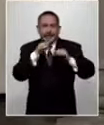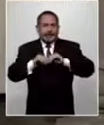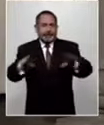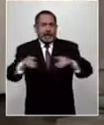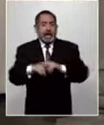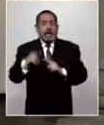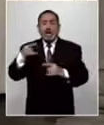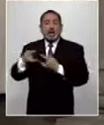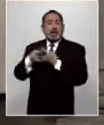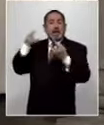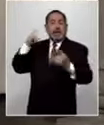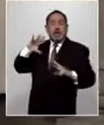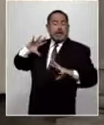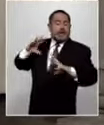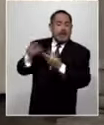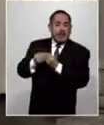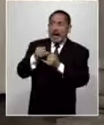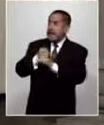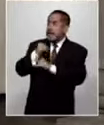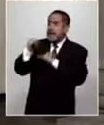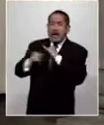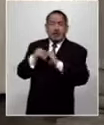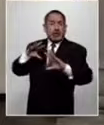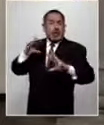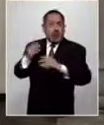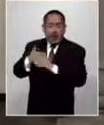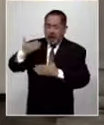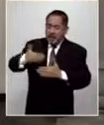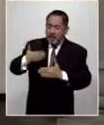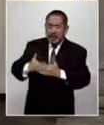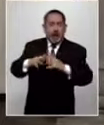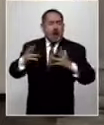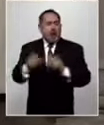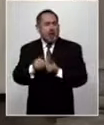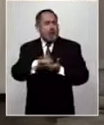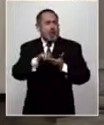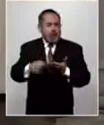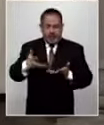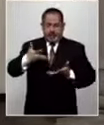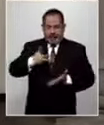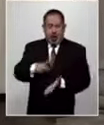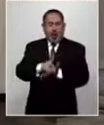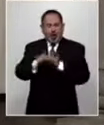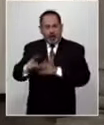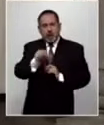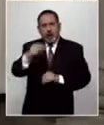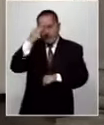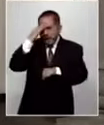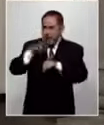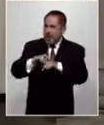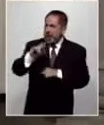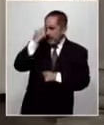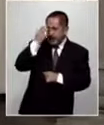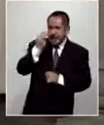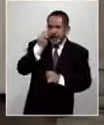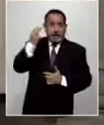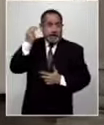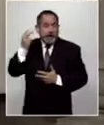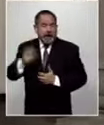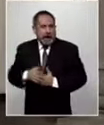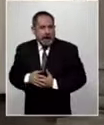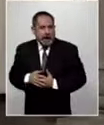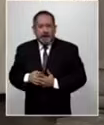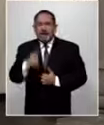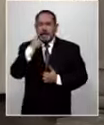la doctrina y los instrumentos internacionales, como lo es el derecho a la memoria. Con ánimo y emoción de sumar esfuerzos para